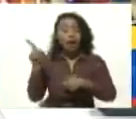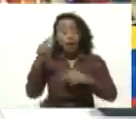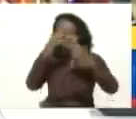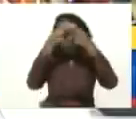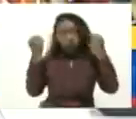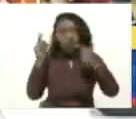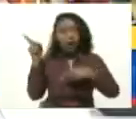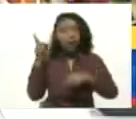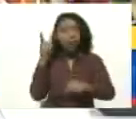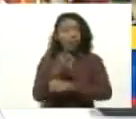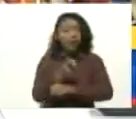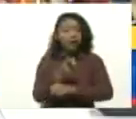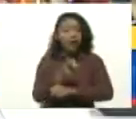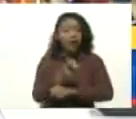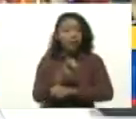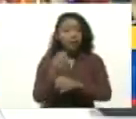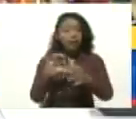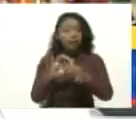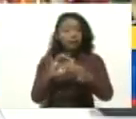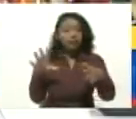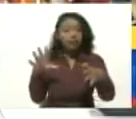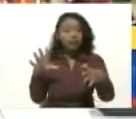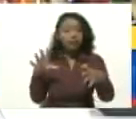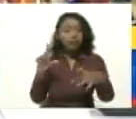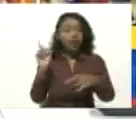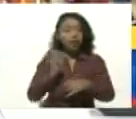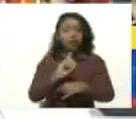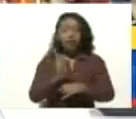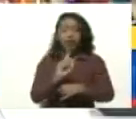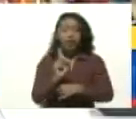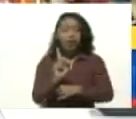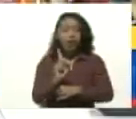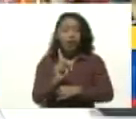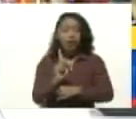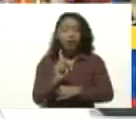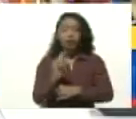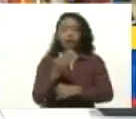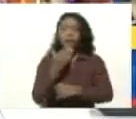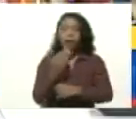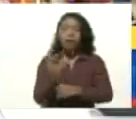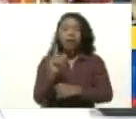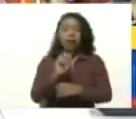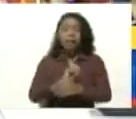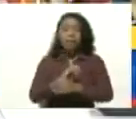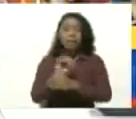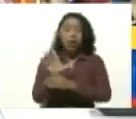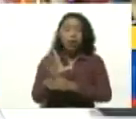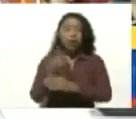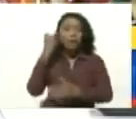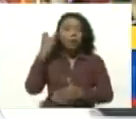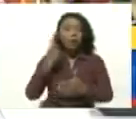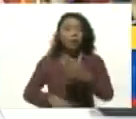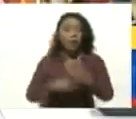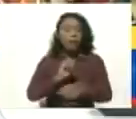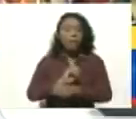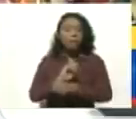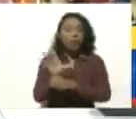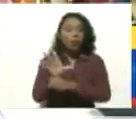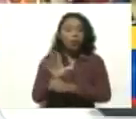que debería ser absuelto y no se permitía la extradición, se prohibía la